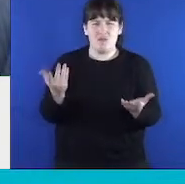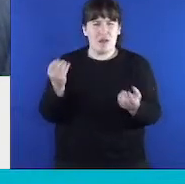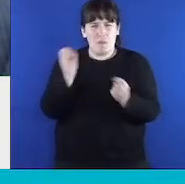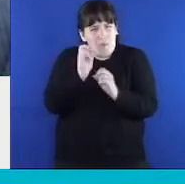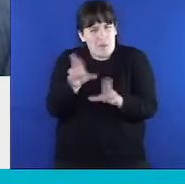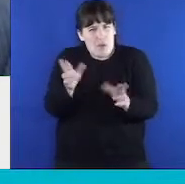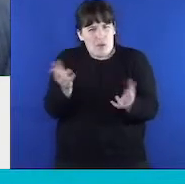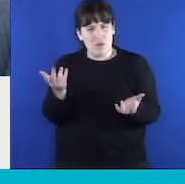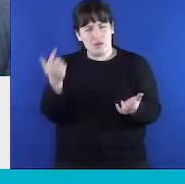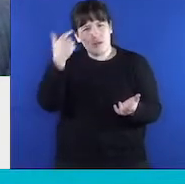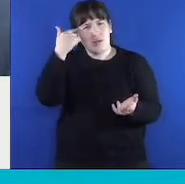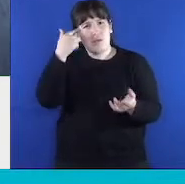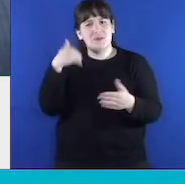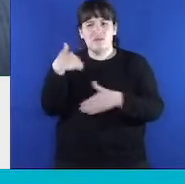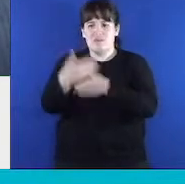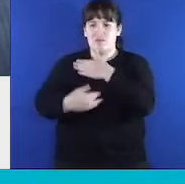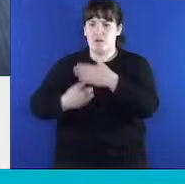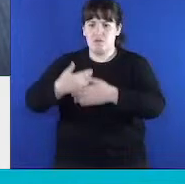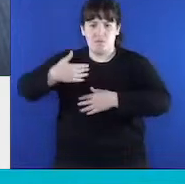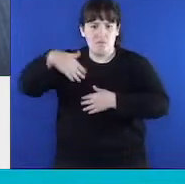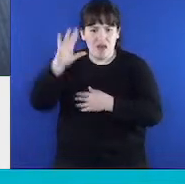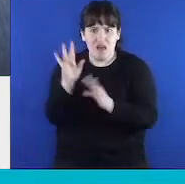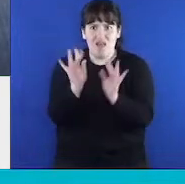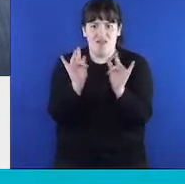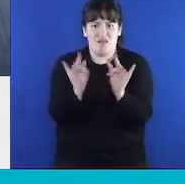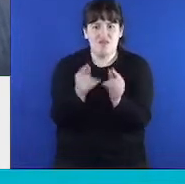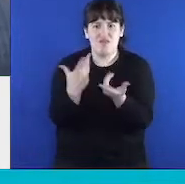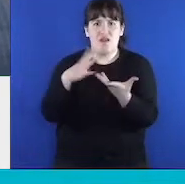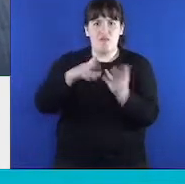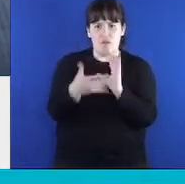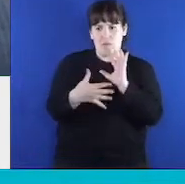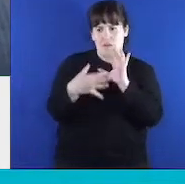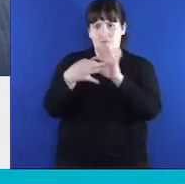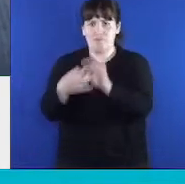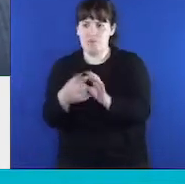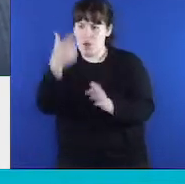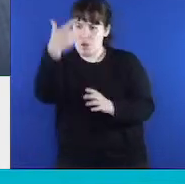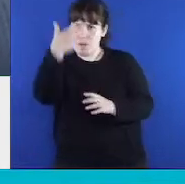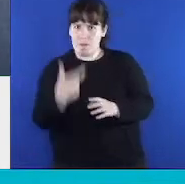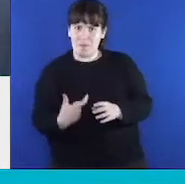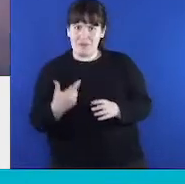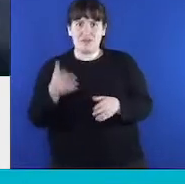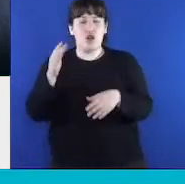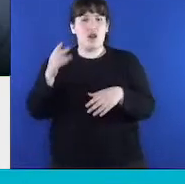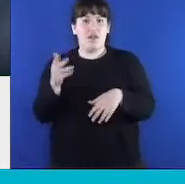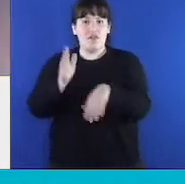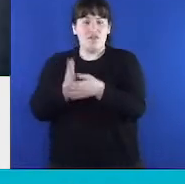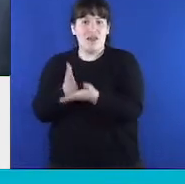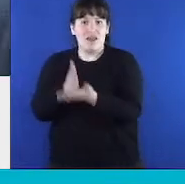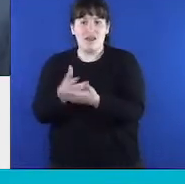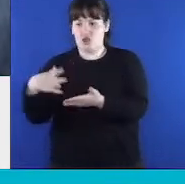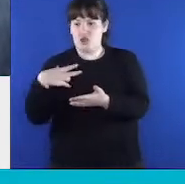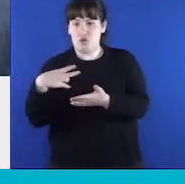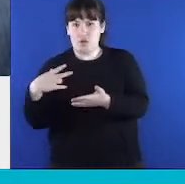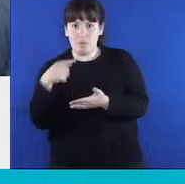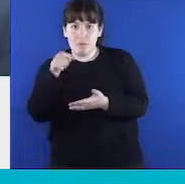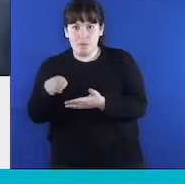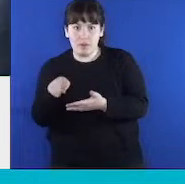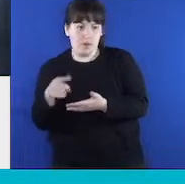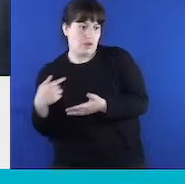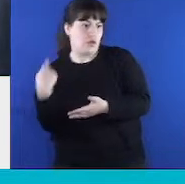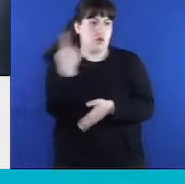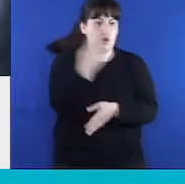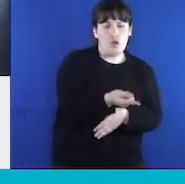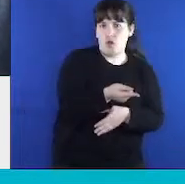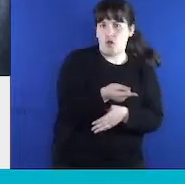complejizar la relación intrincada entre una persona de derecho privado que se va a regir por la norma de la ley de sociedad y complementaria con la administración pública.